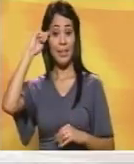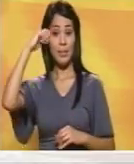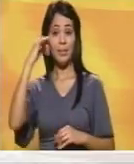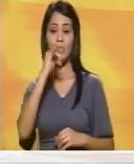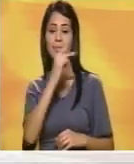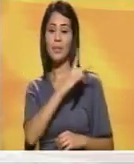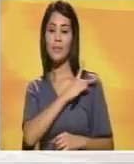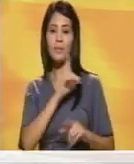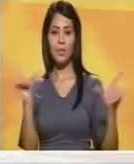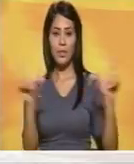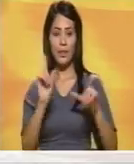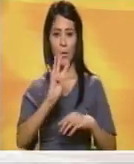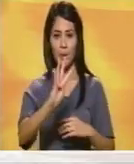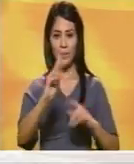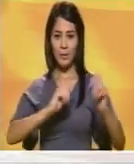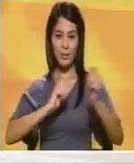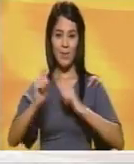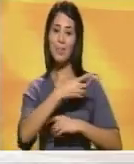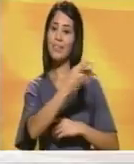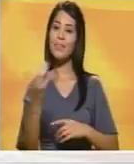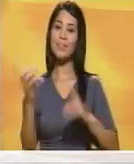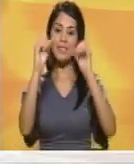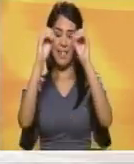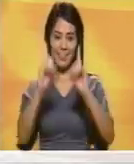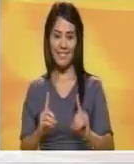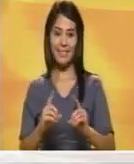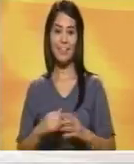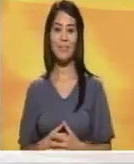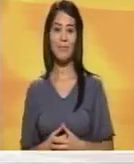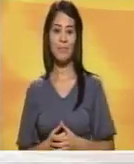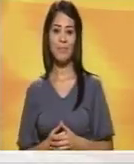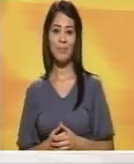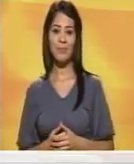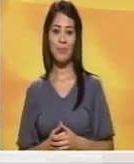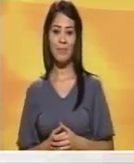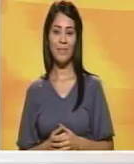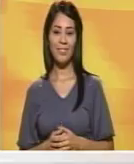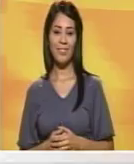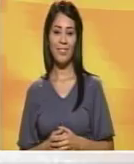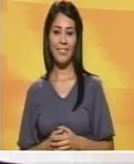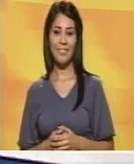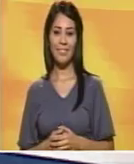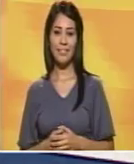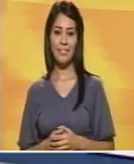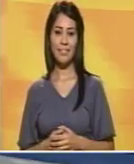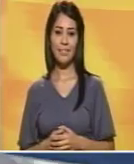meridiana. Recuerden, Noticiero Venevisión Canal 4 reporta. Ustedes deciden. Hasta la próxima.